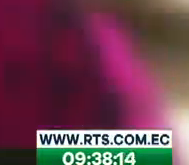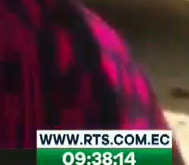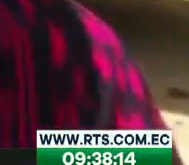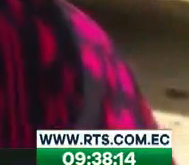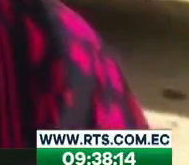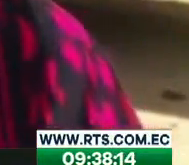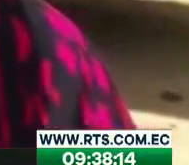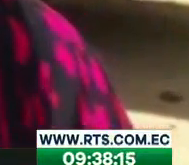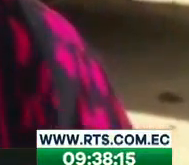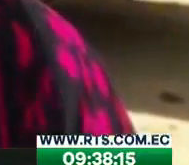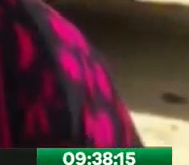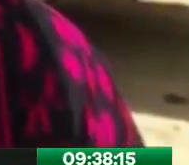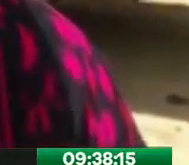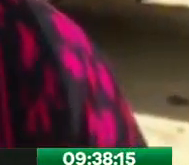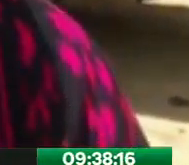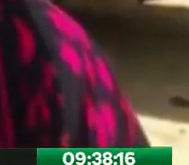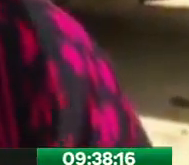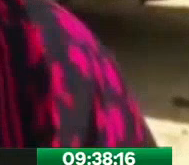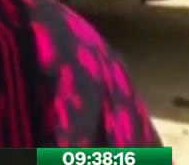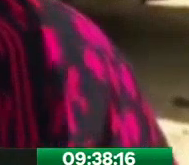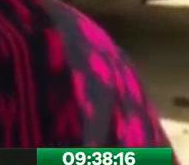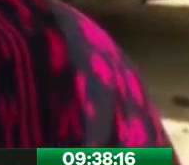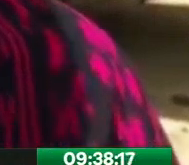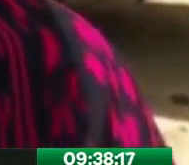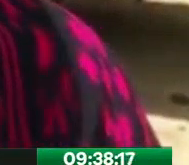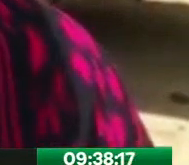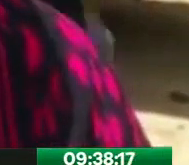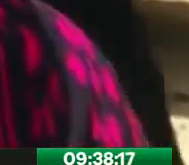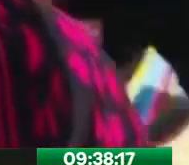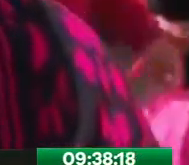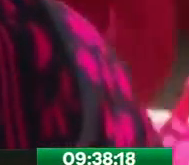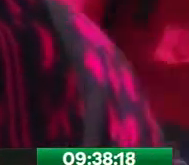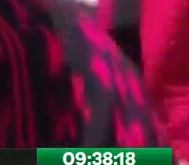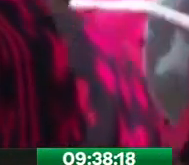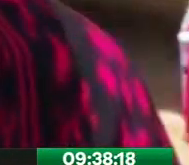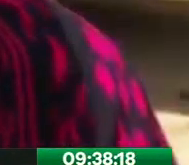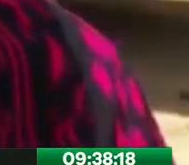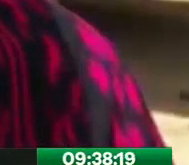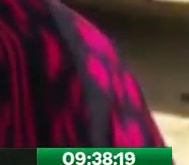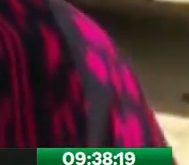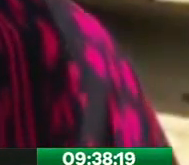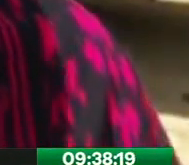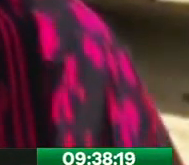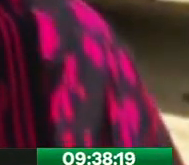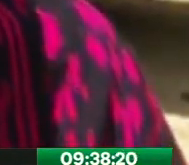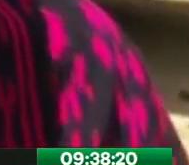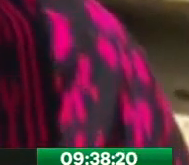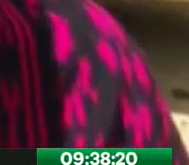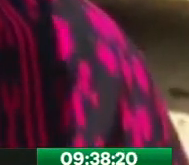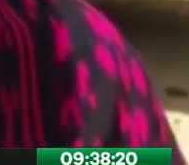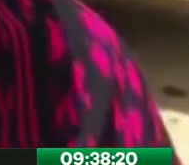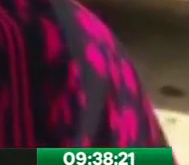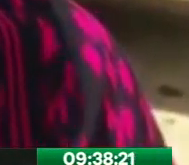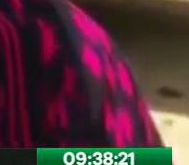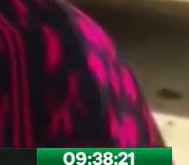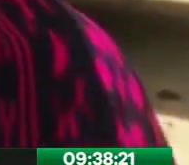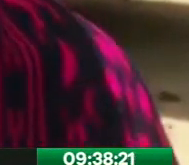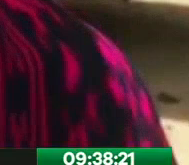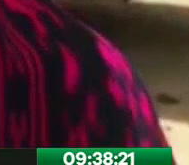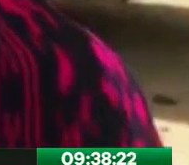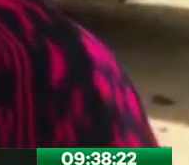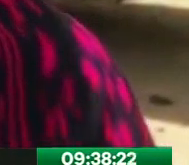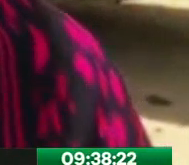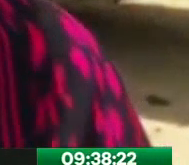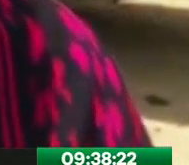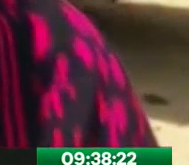representación de la cultura, de lo que vive este trascendental pueblo, que muchas veces ha sido